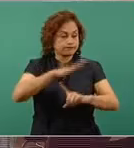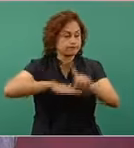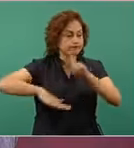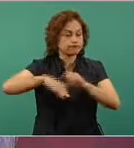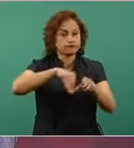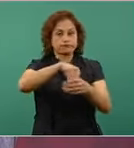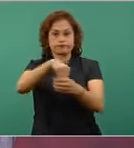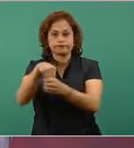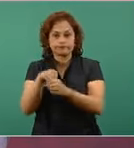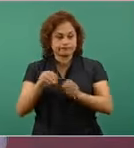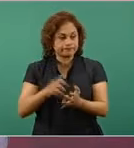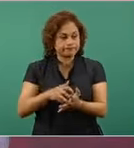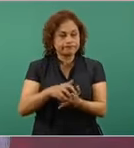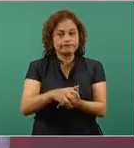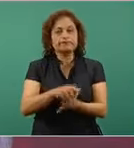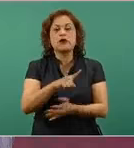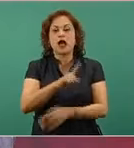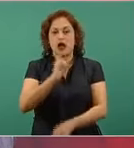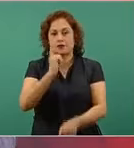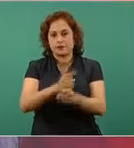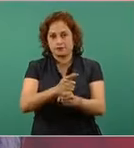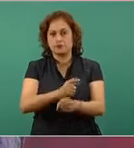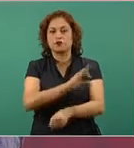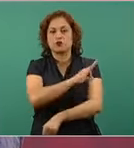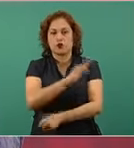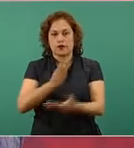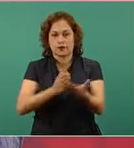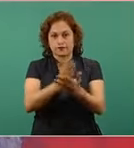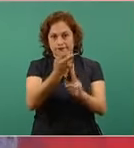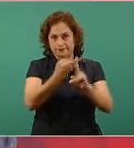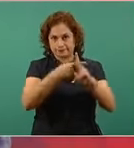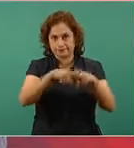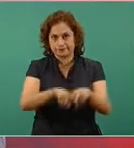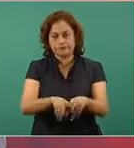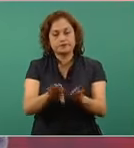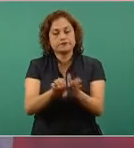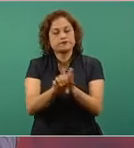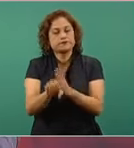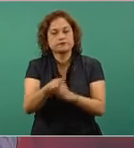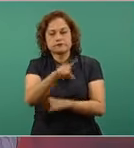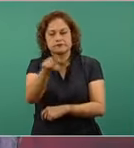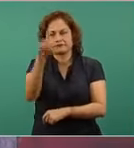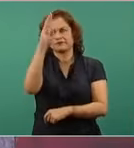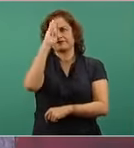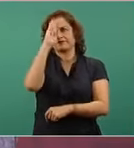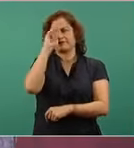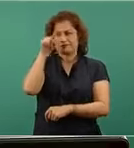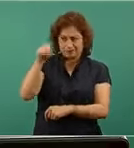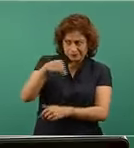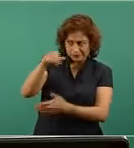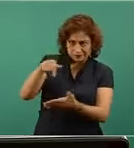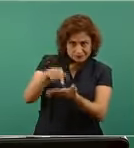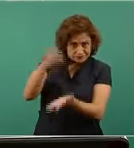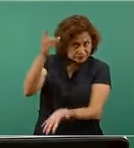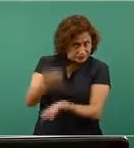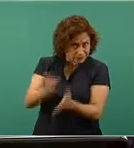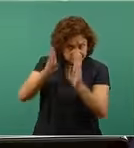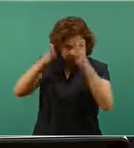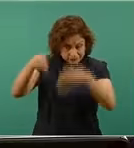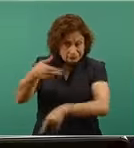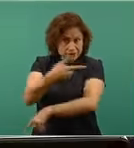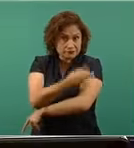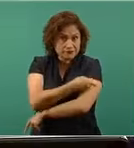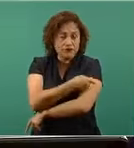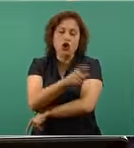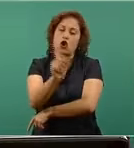pobladas. Una inquietud que puede surgir en este mismo momento es, ¿solo se va a vacunar ahí? La respuesta es no. También vamos